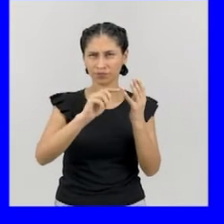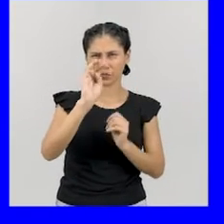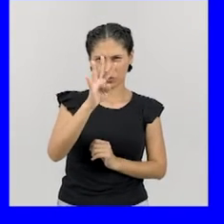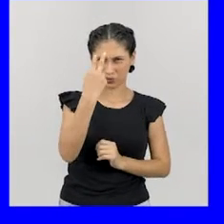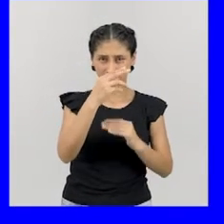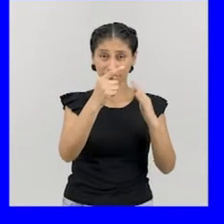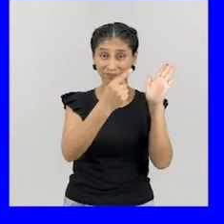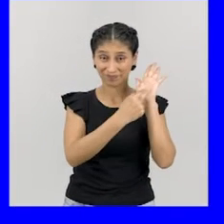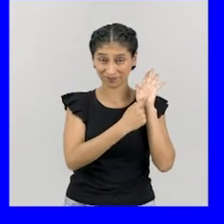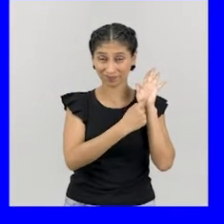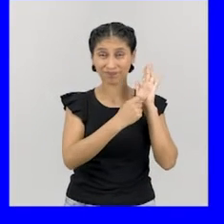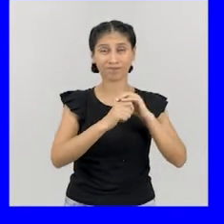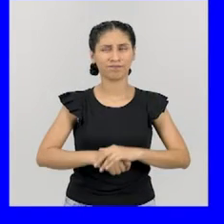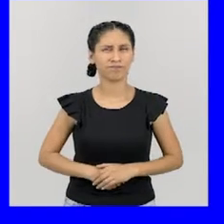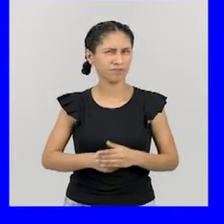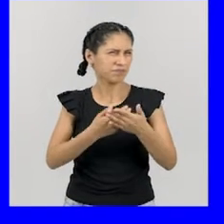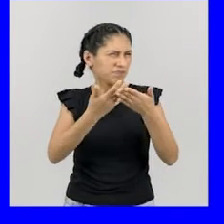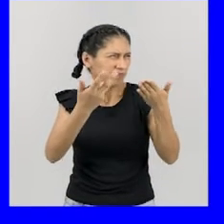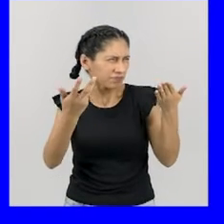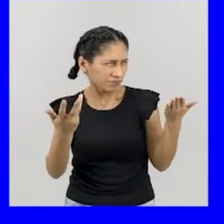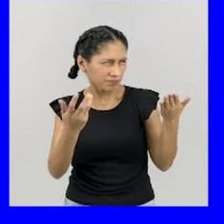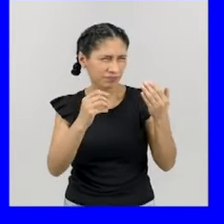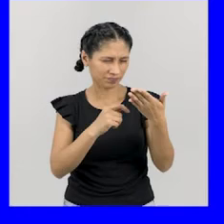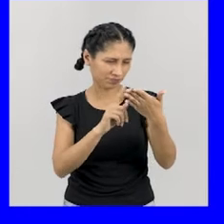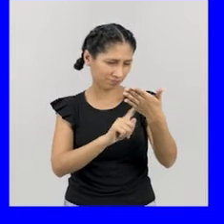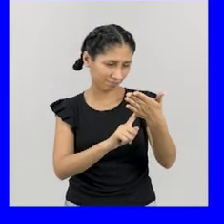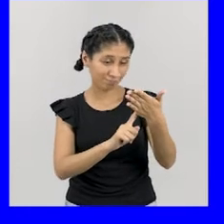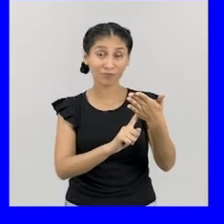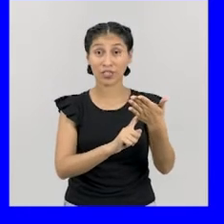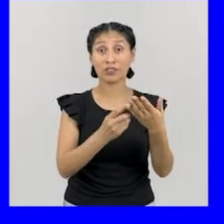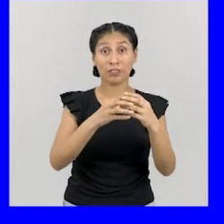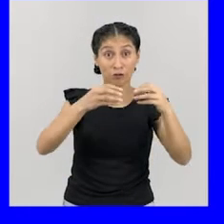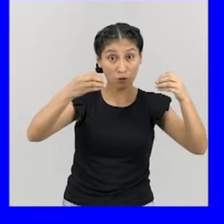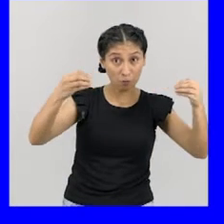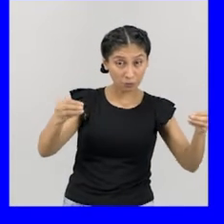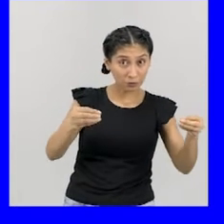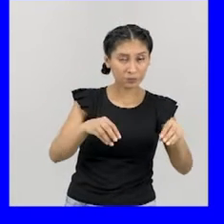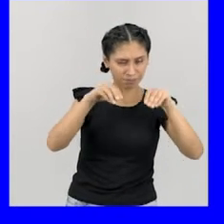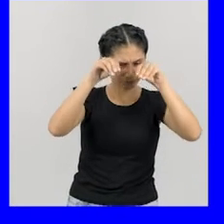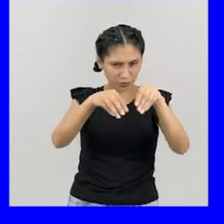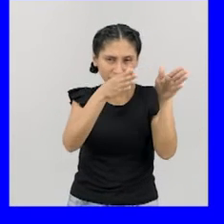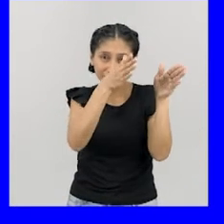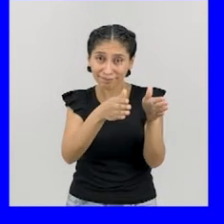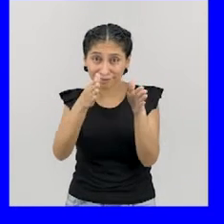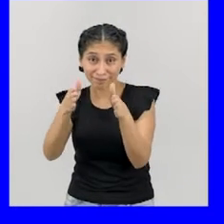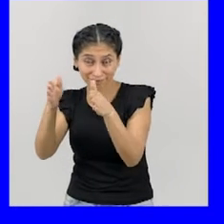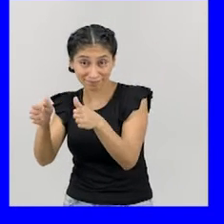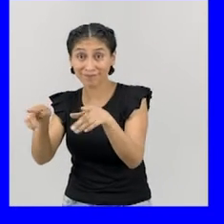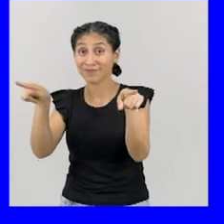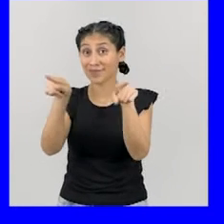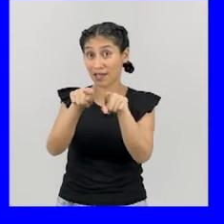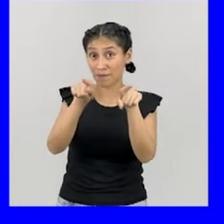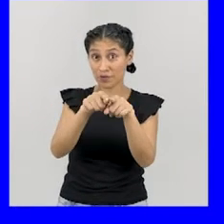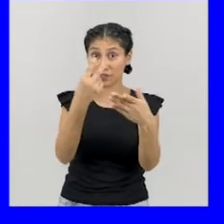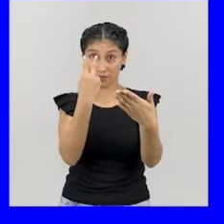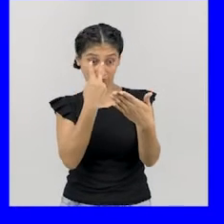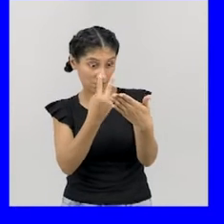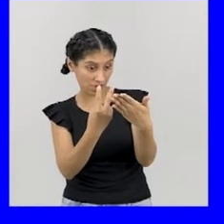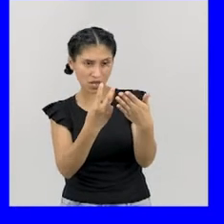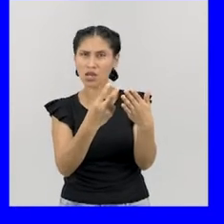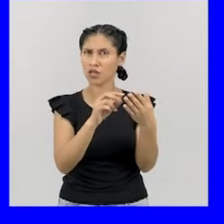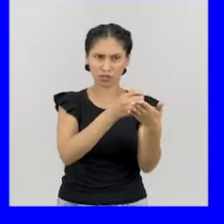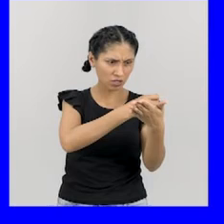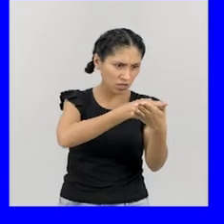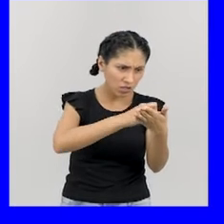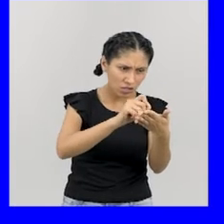4. Aspecto gramatical es la propiedad de construir oraciones de manera ordenada. También permite ver aspectos de ortografía que son